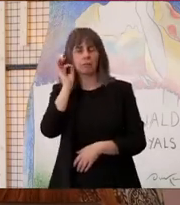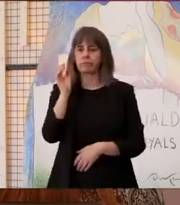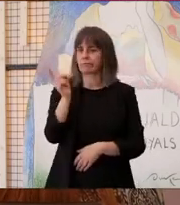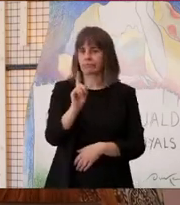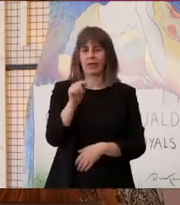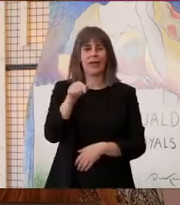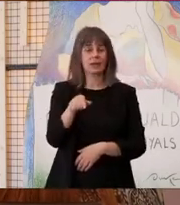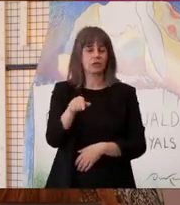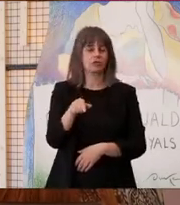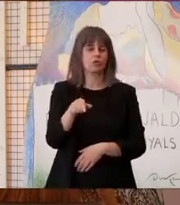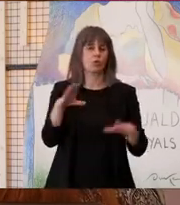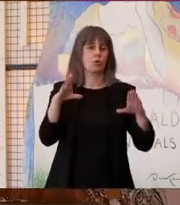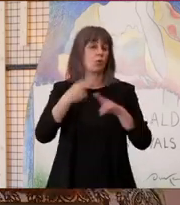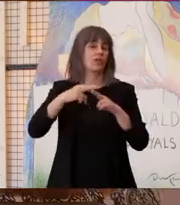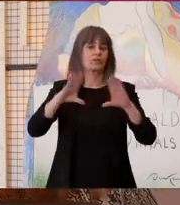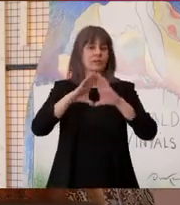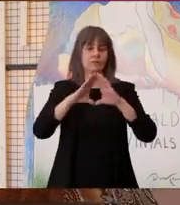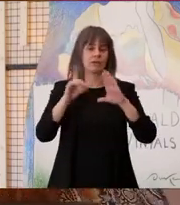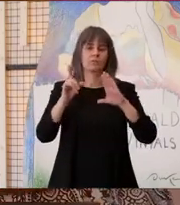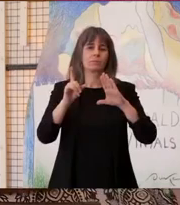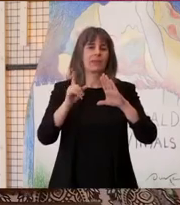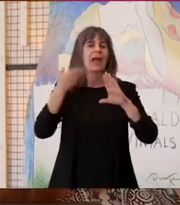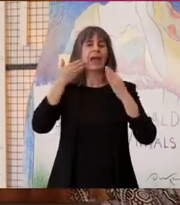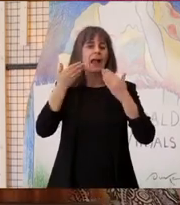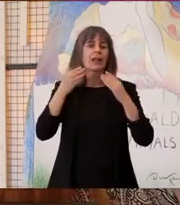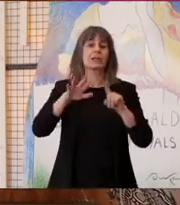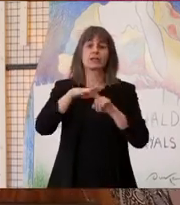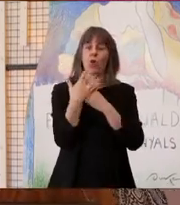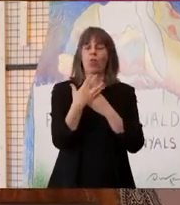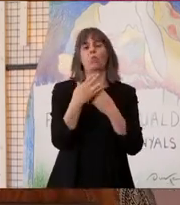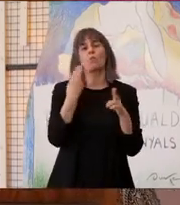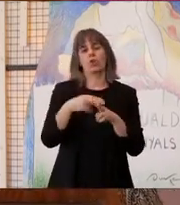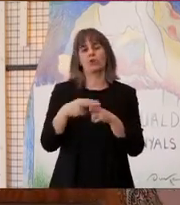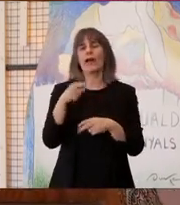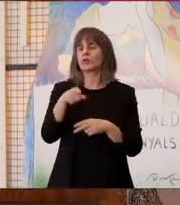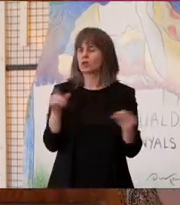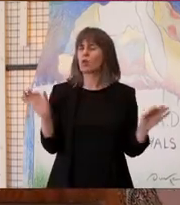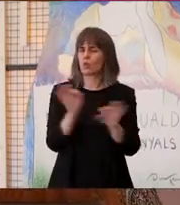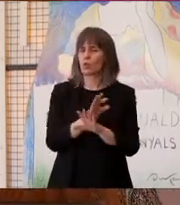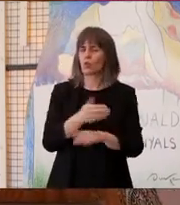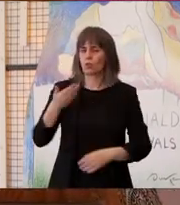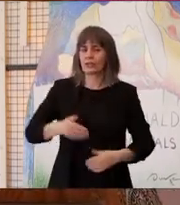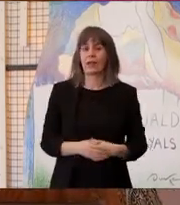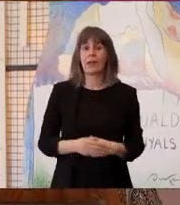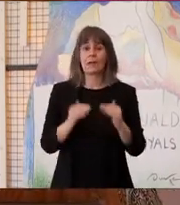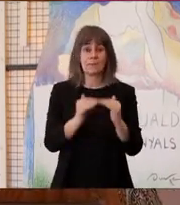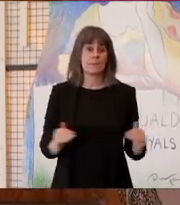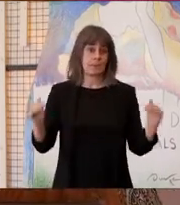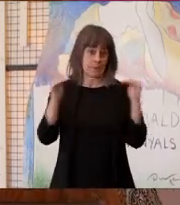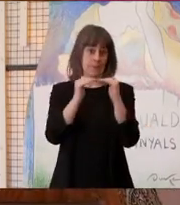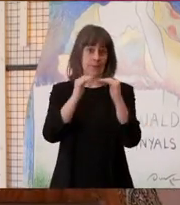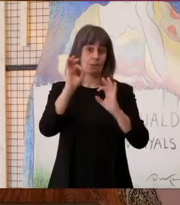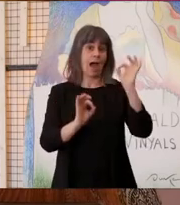una política feminista sino que sea el marco político y yo creo que esa es una confusión frecuente la paridad es una exigencia